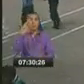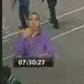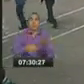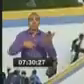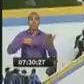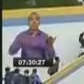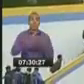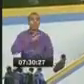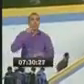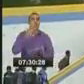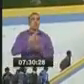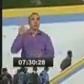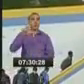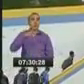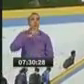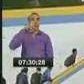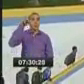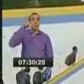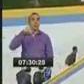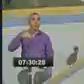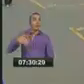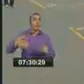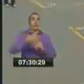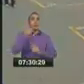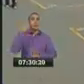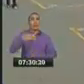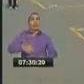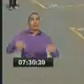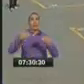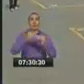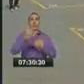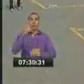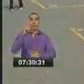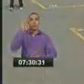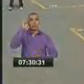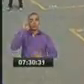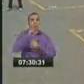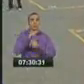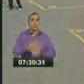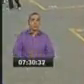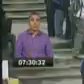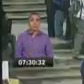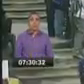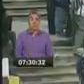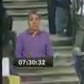se suspenden lunes y martes y se retomarán el miércoles 2 de mayo. Isaías Cruz, TC Televisión.